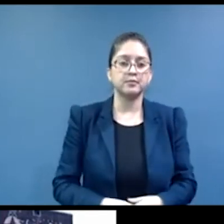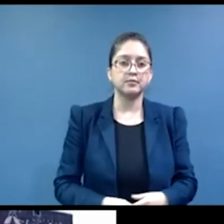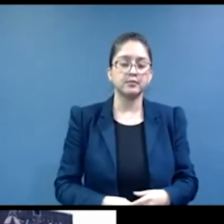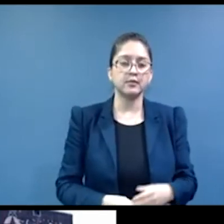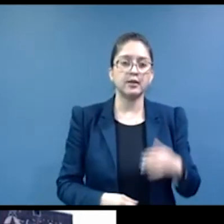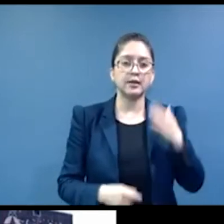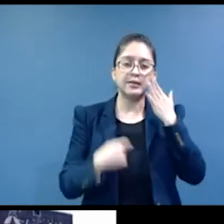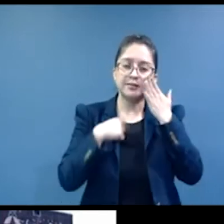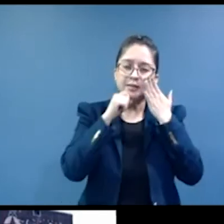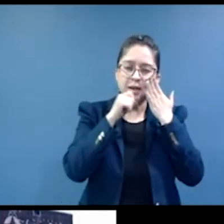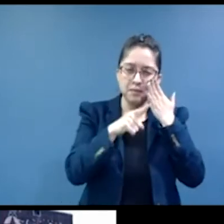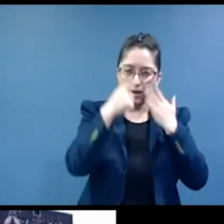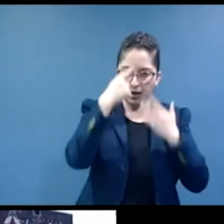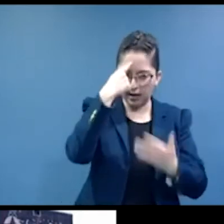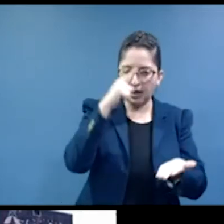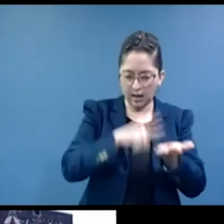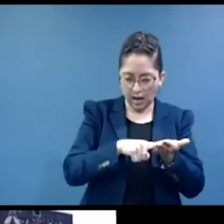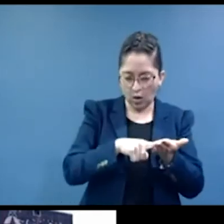resaltar es que